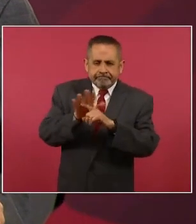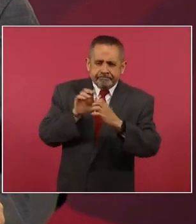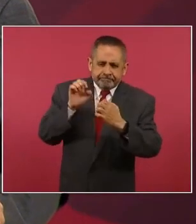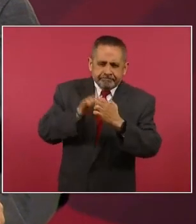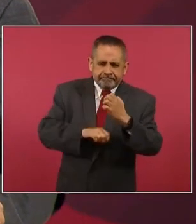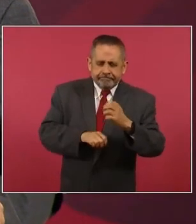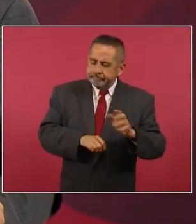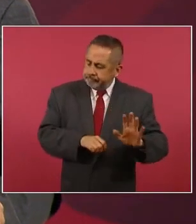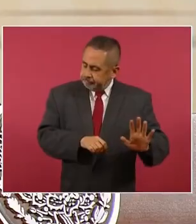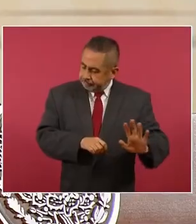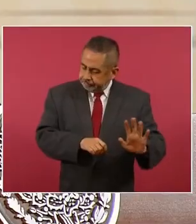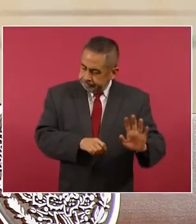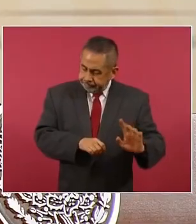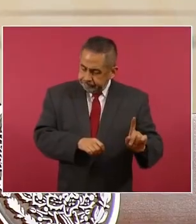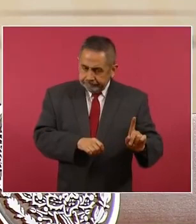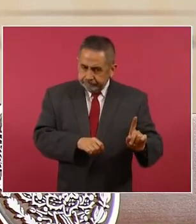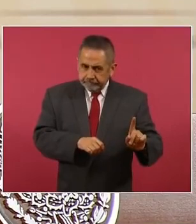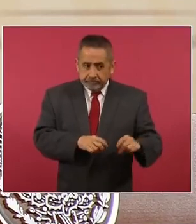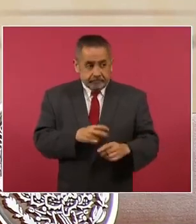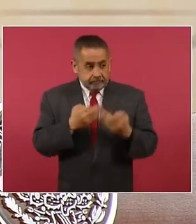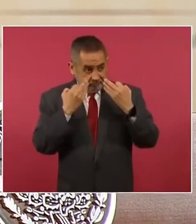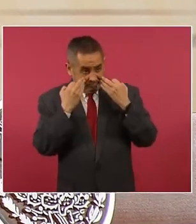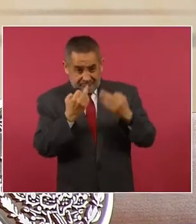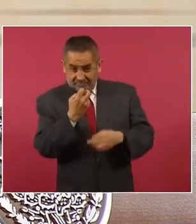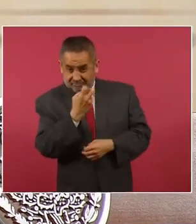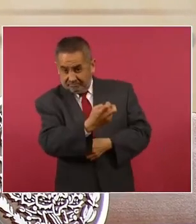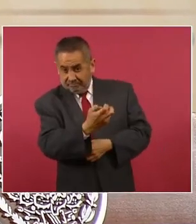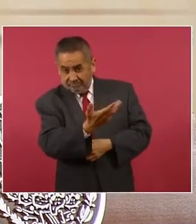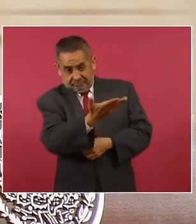Pero esto es lo que son.